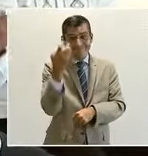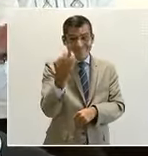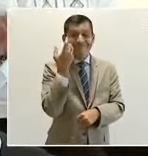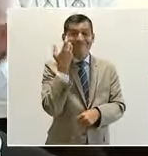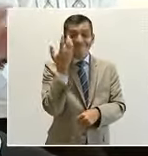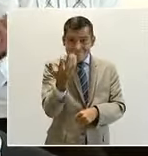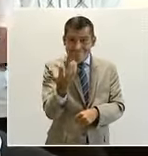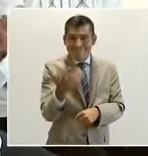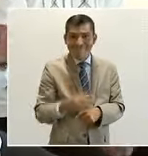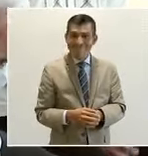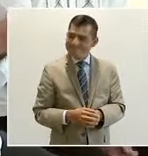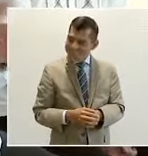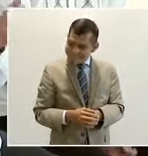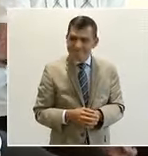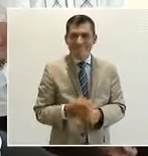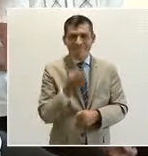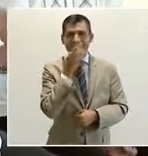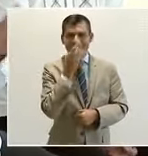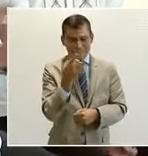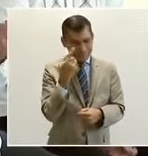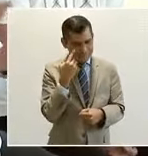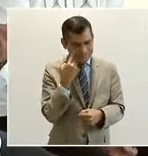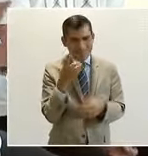por lo que les estoy comentando